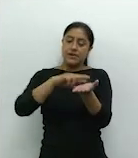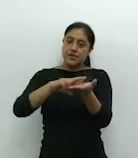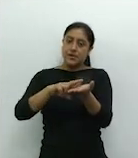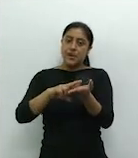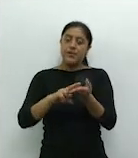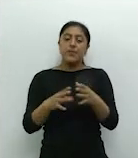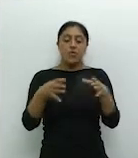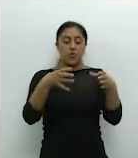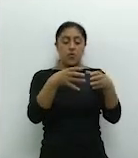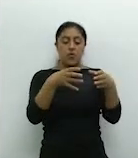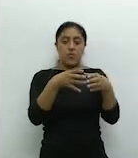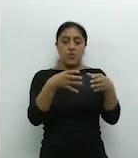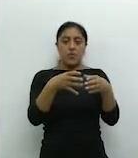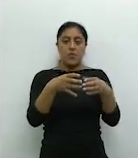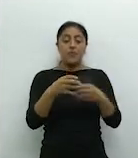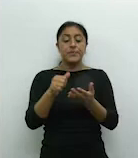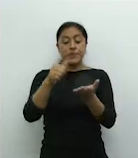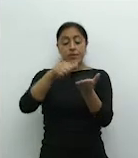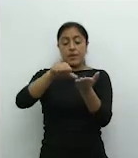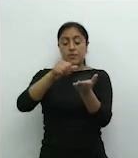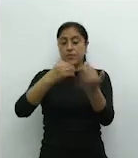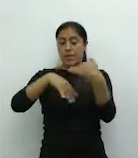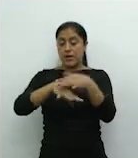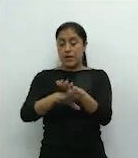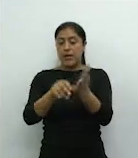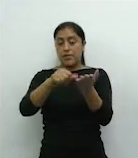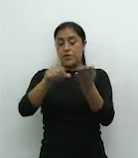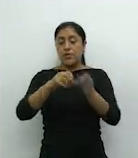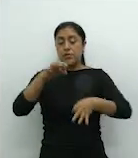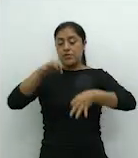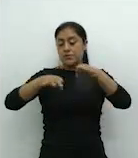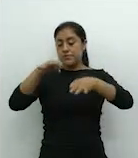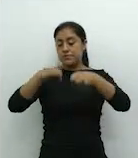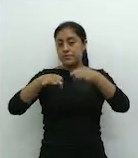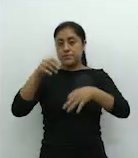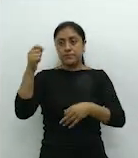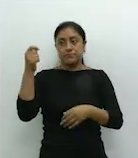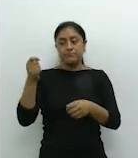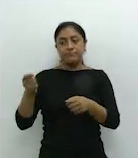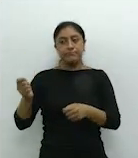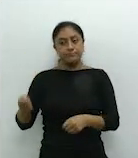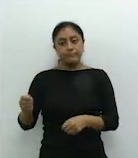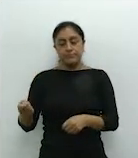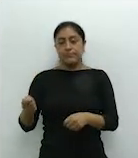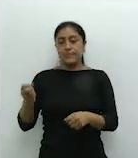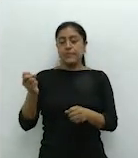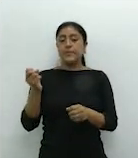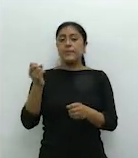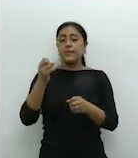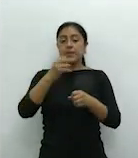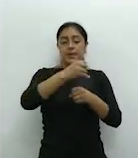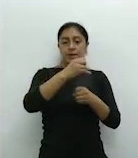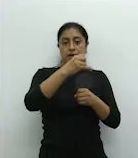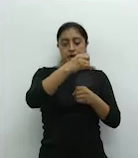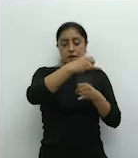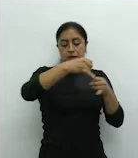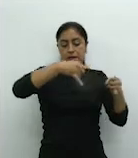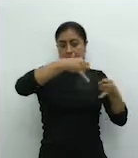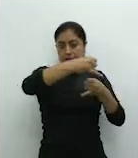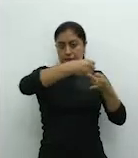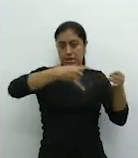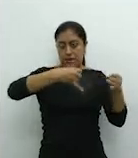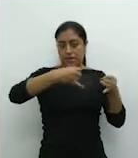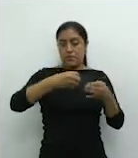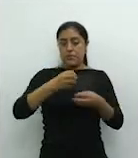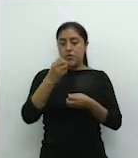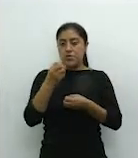equipo multidisciplinario integrado por auditores, abogados e ingenieros son quienes aportan sus conocimientos para